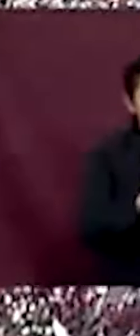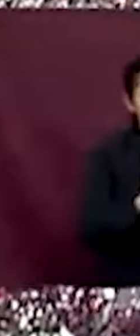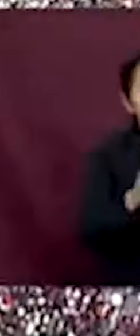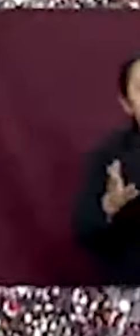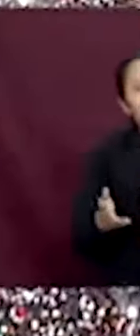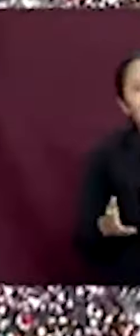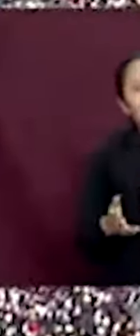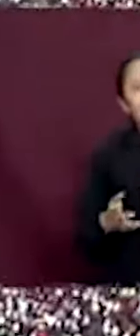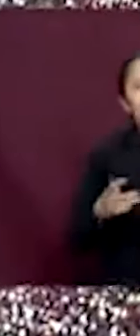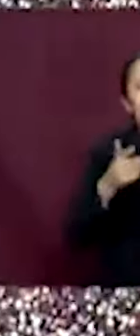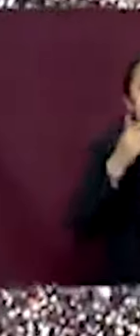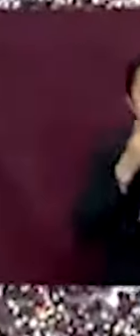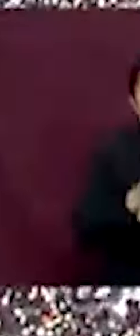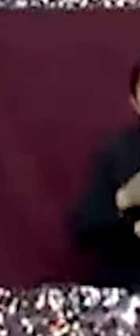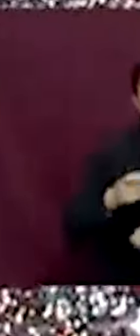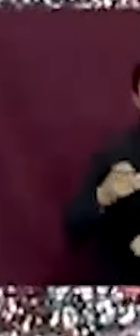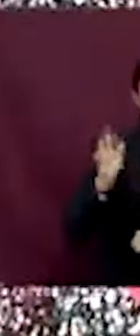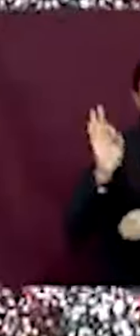primero los pobres.